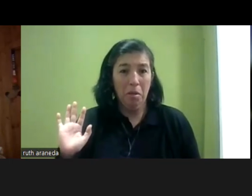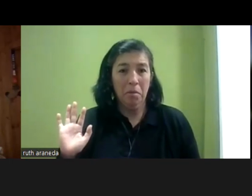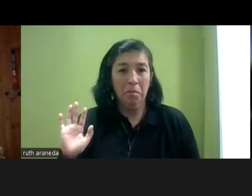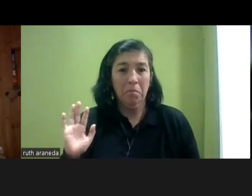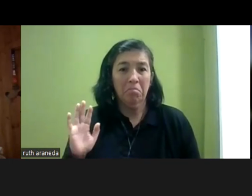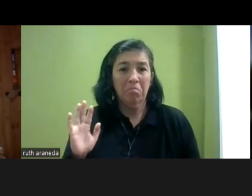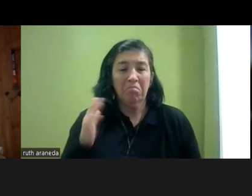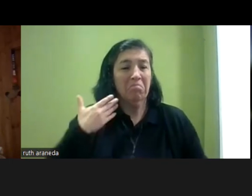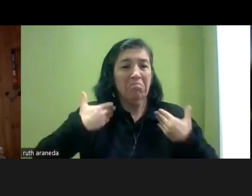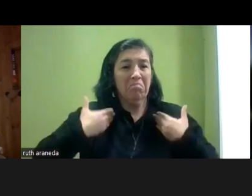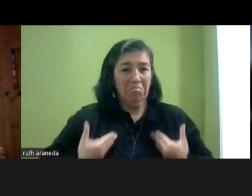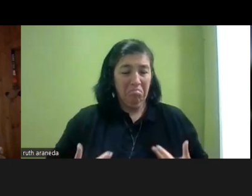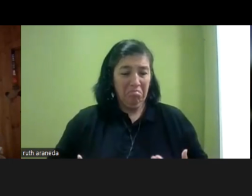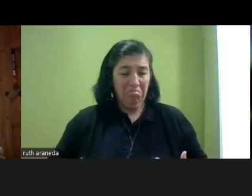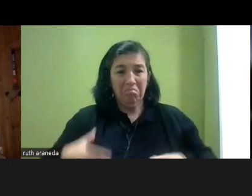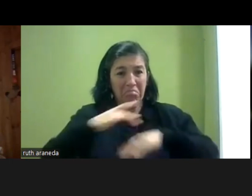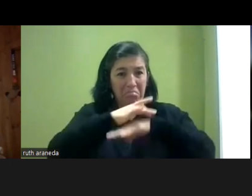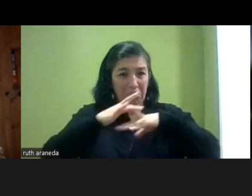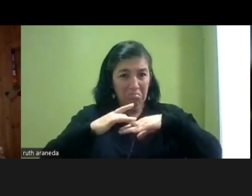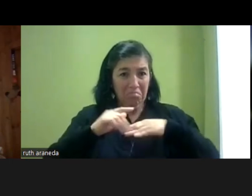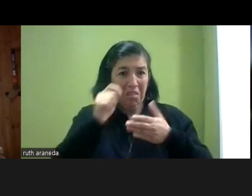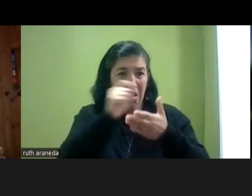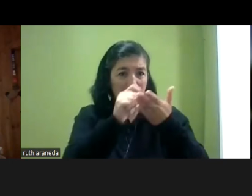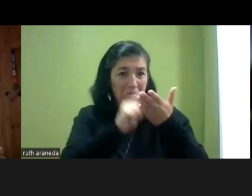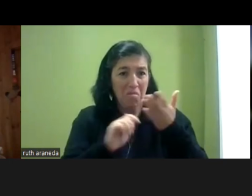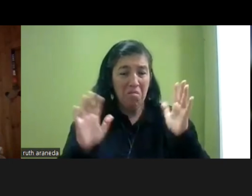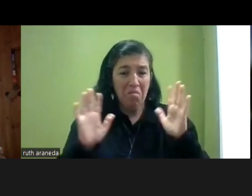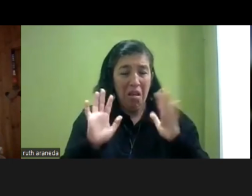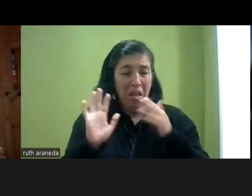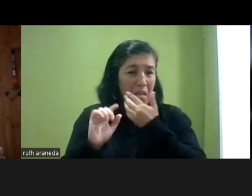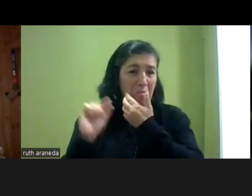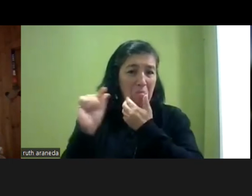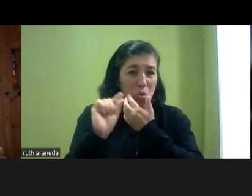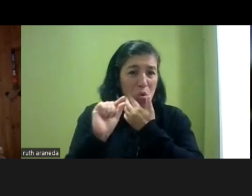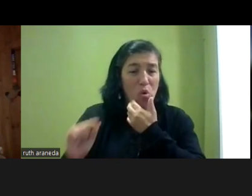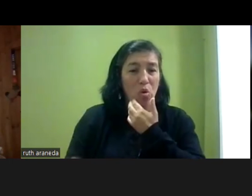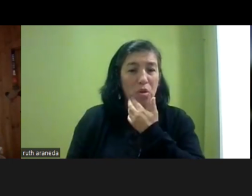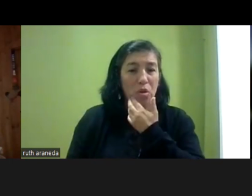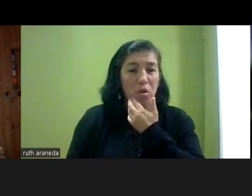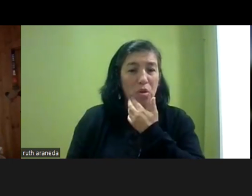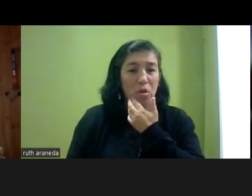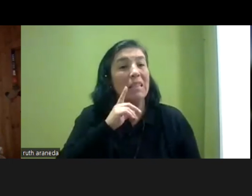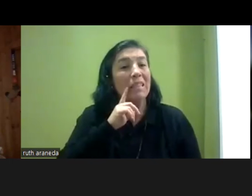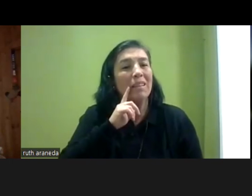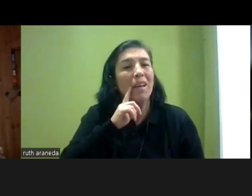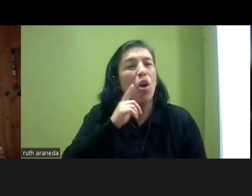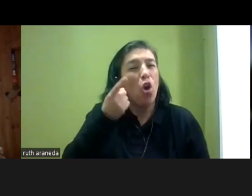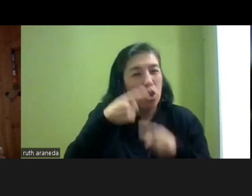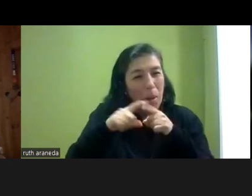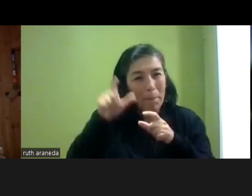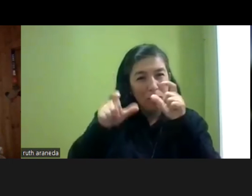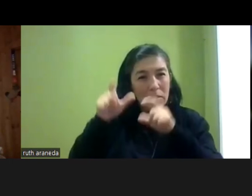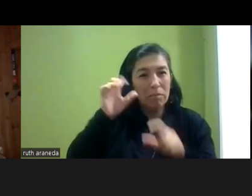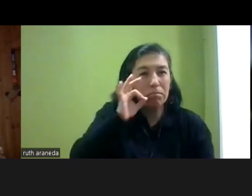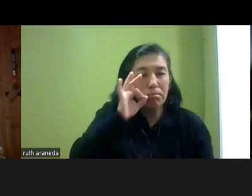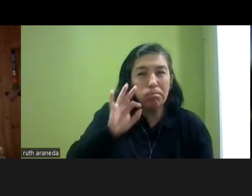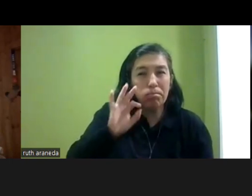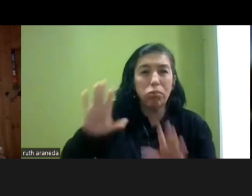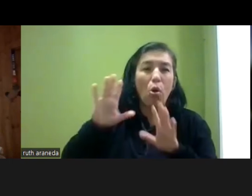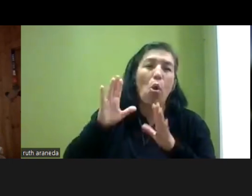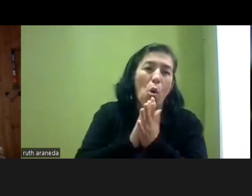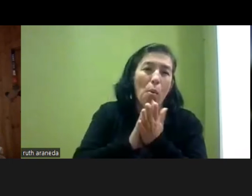lisa, sin mayores diseños, y para personajes de mayor importancia o para situaciones